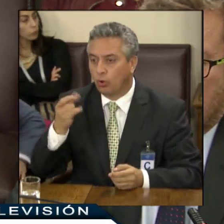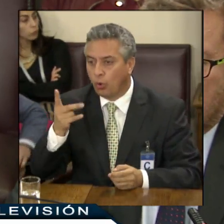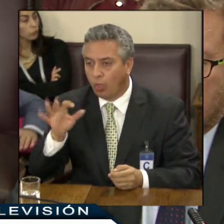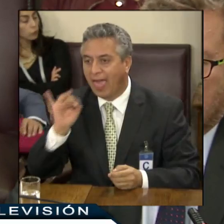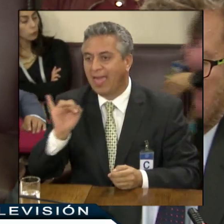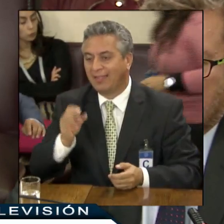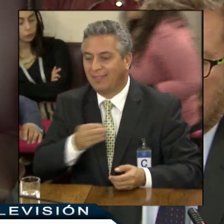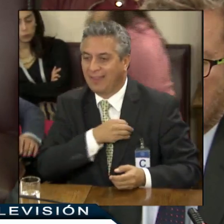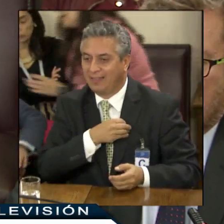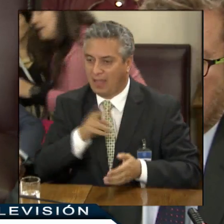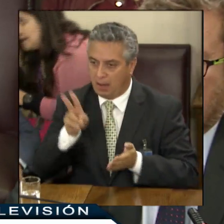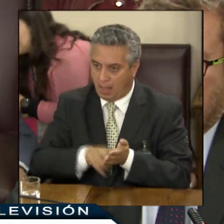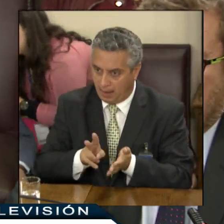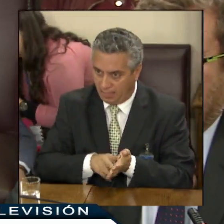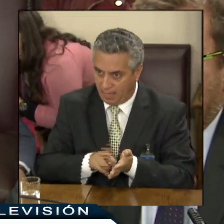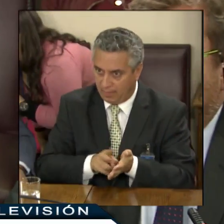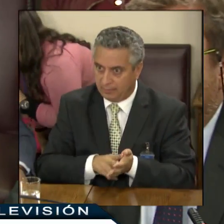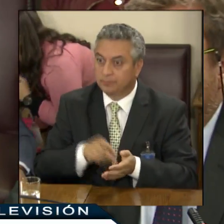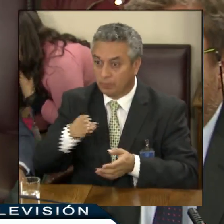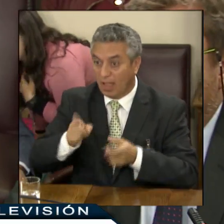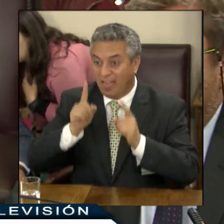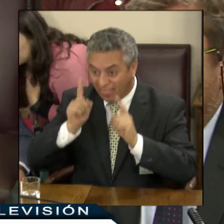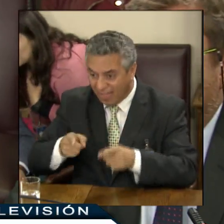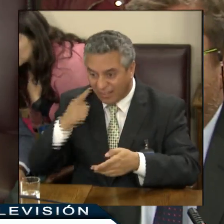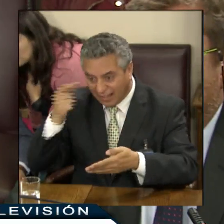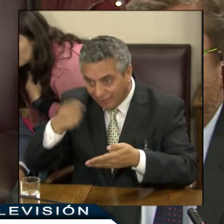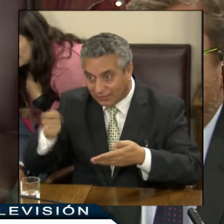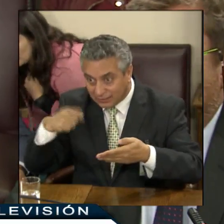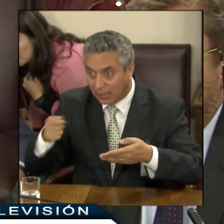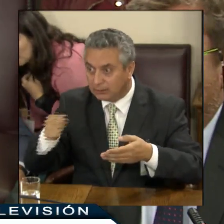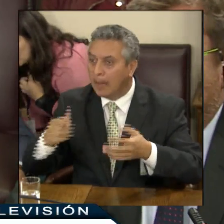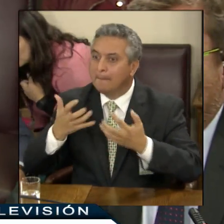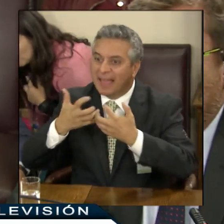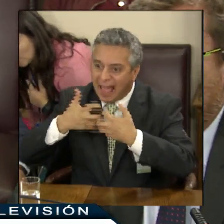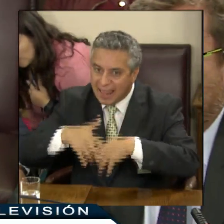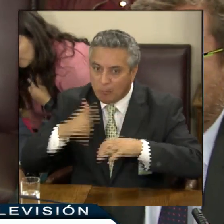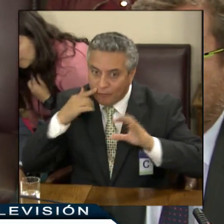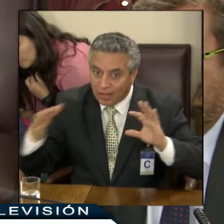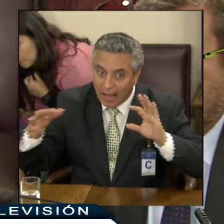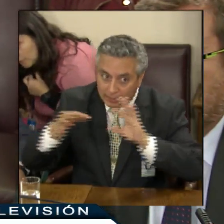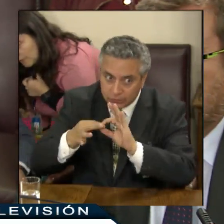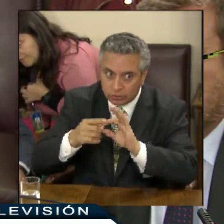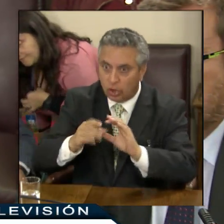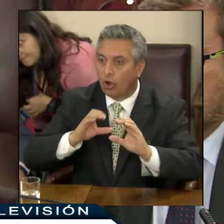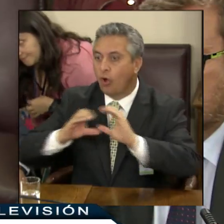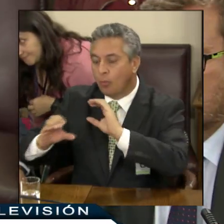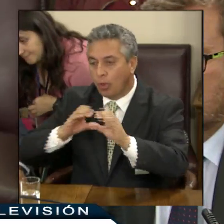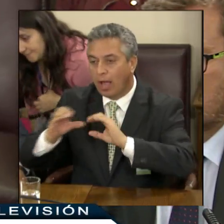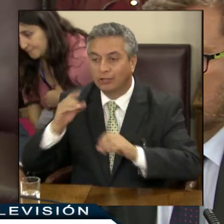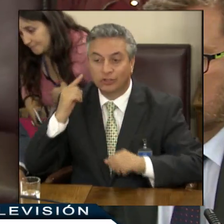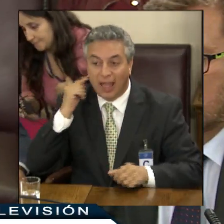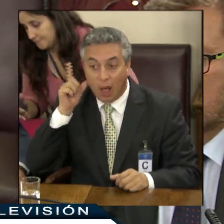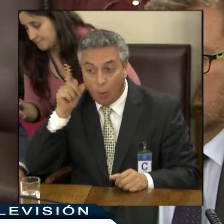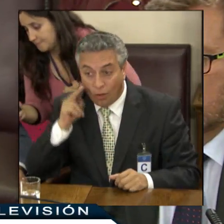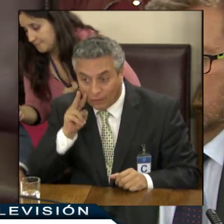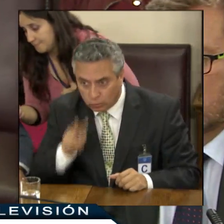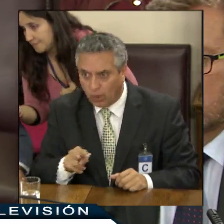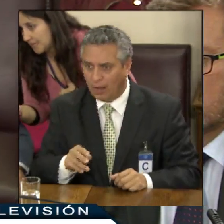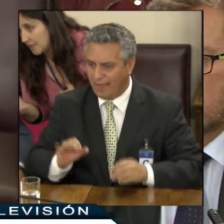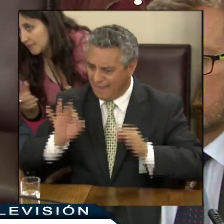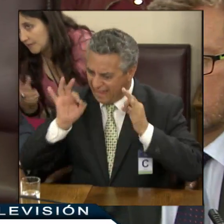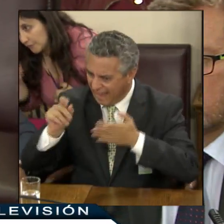creemos Y proponemos que debe haber debe revisarse un mecanismo de vinculación entre el mecanismo de comunicación audiovisual que sea